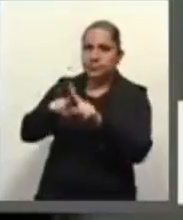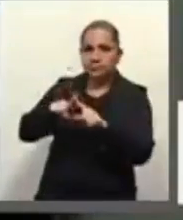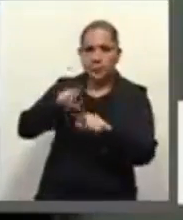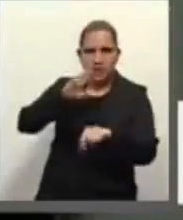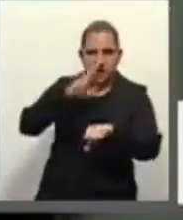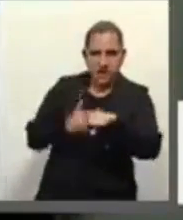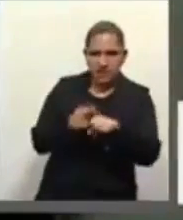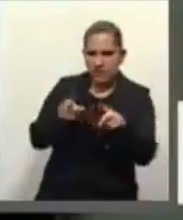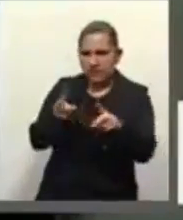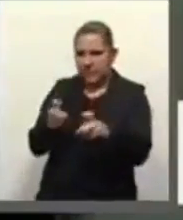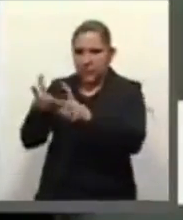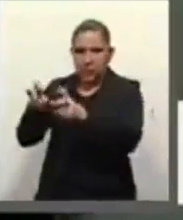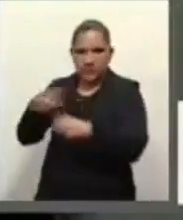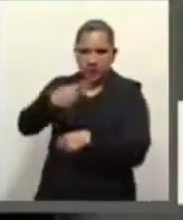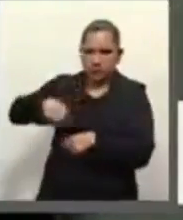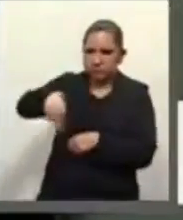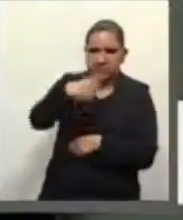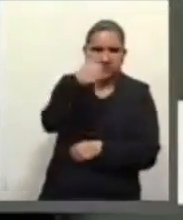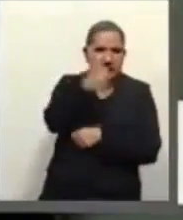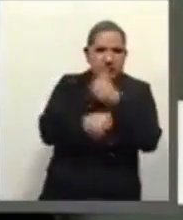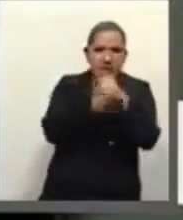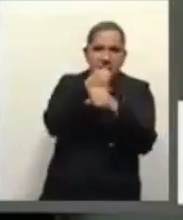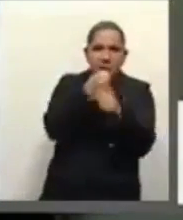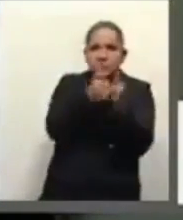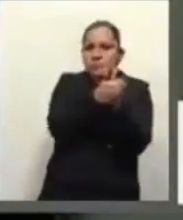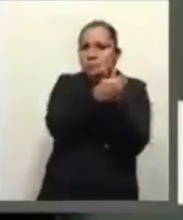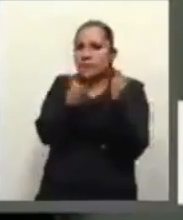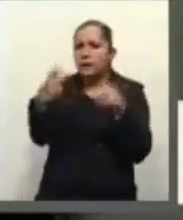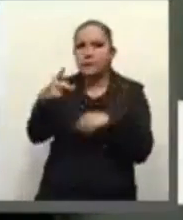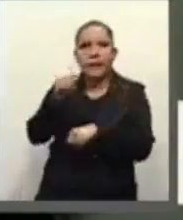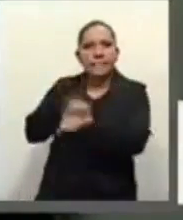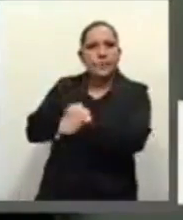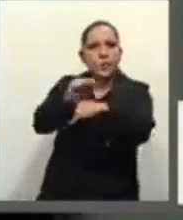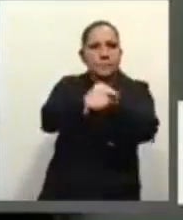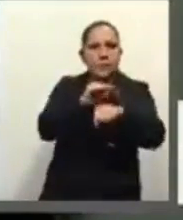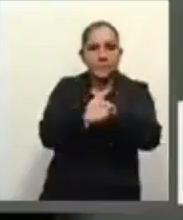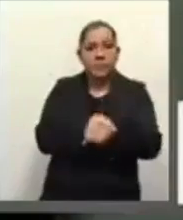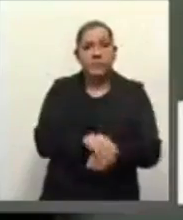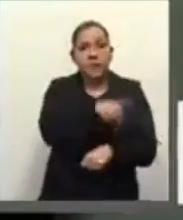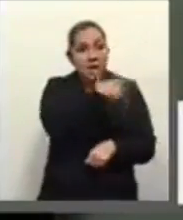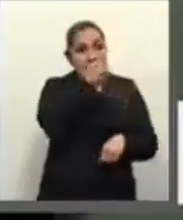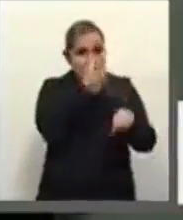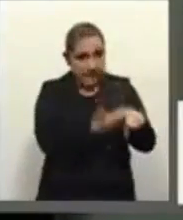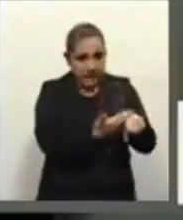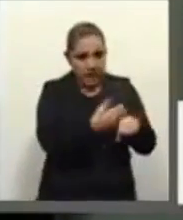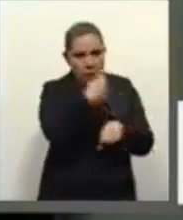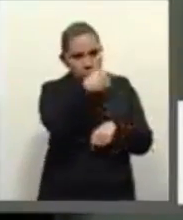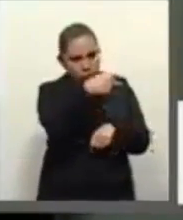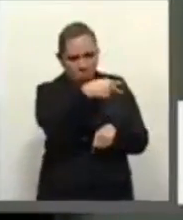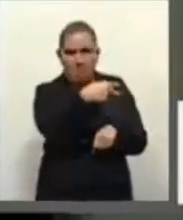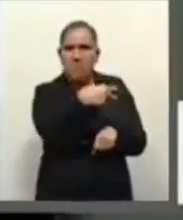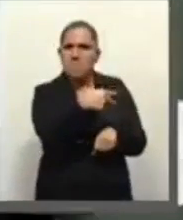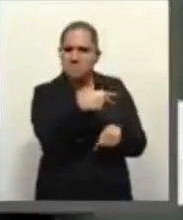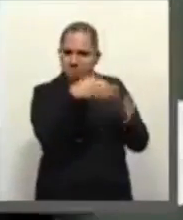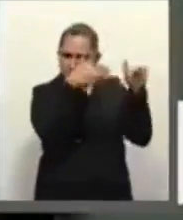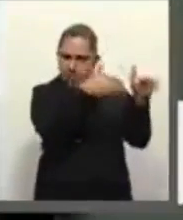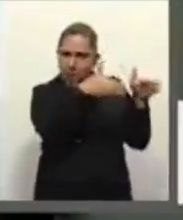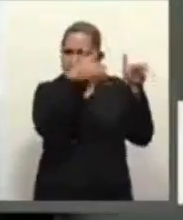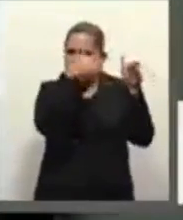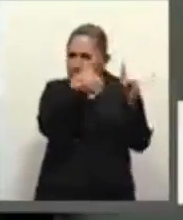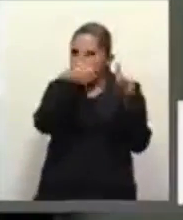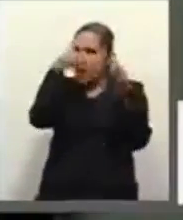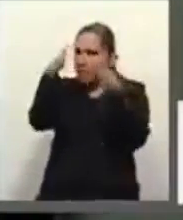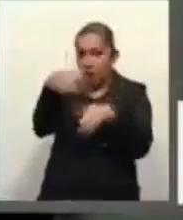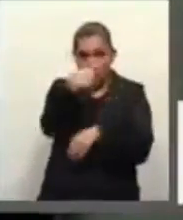cuates. Cada secretaría imprimió su propio sello. La suya, señor secretario, diseñó hábilmente una ingeniería